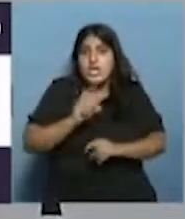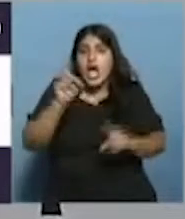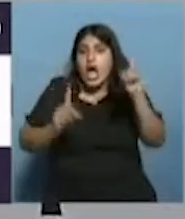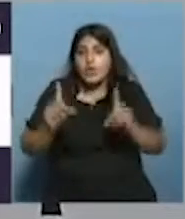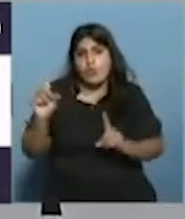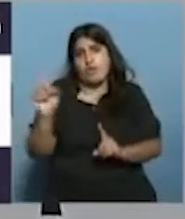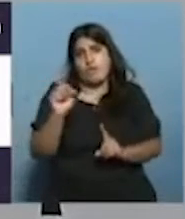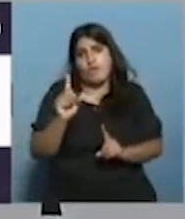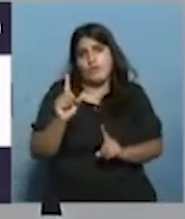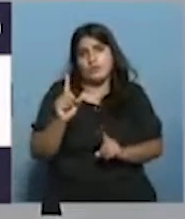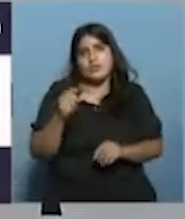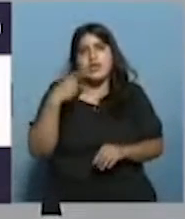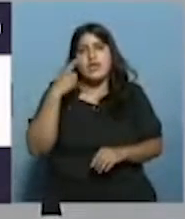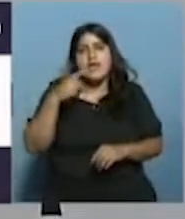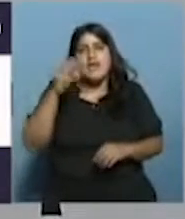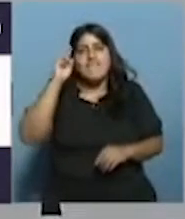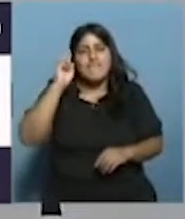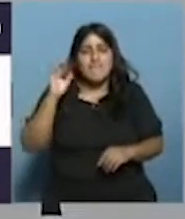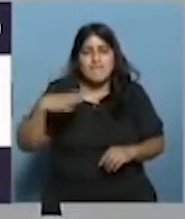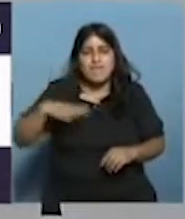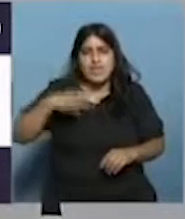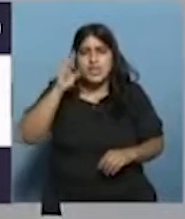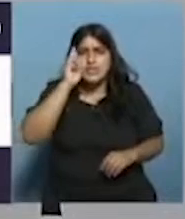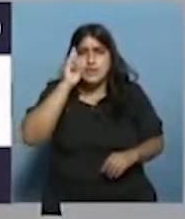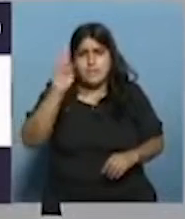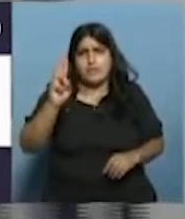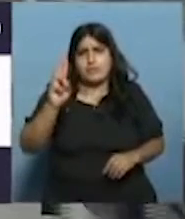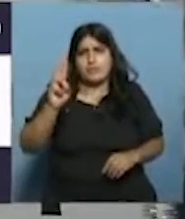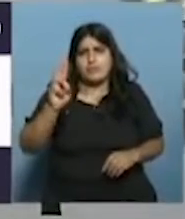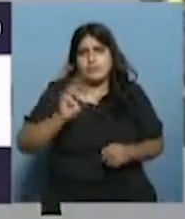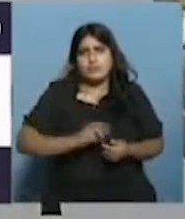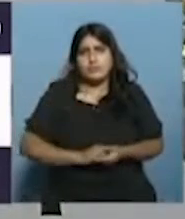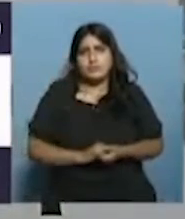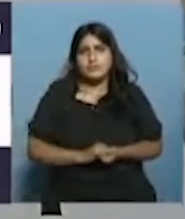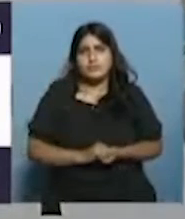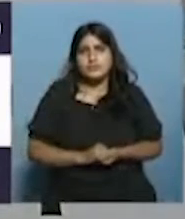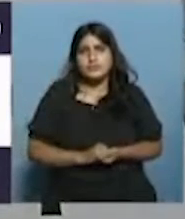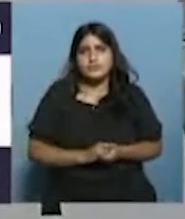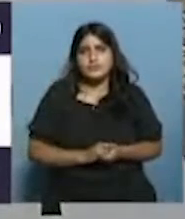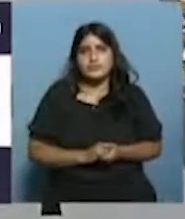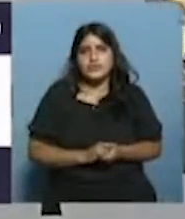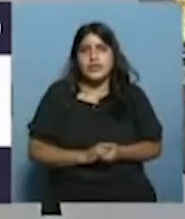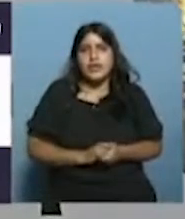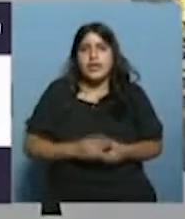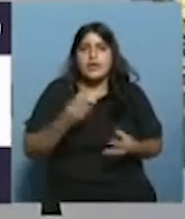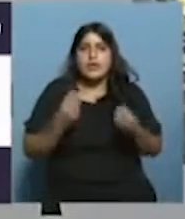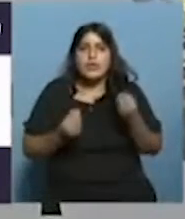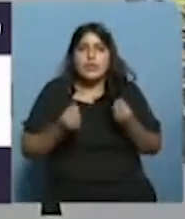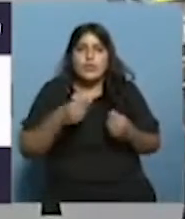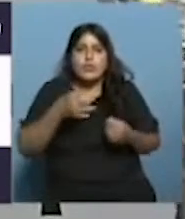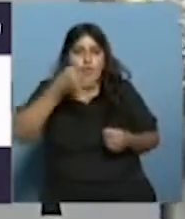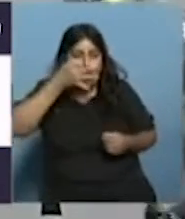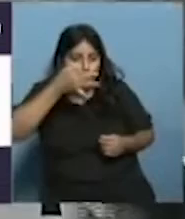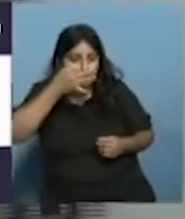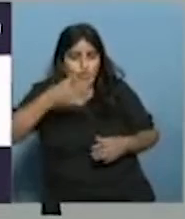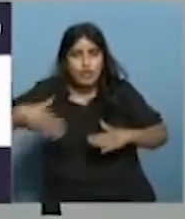irresponsable, no concurro a vacunarme y sabemos lo que podemos ocasionar. En cuanto a los controles, ¿también van a estar durante a lo largo de la